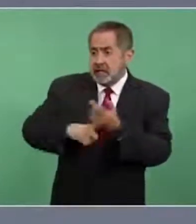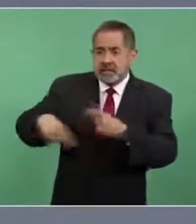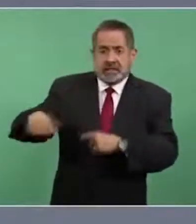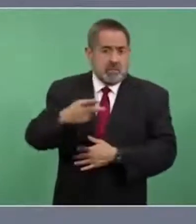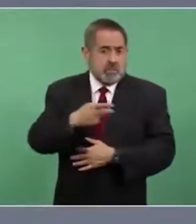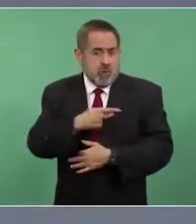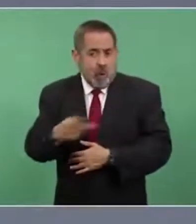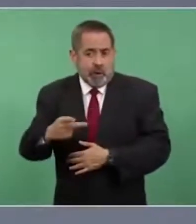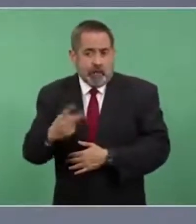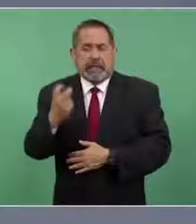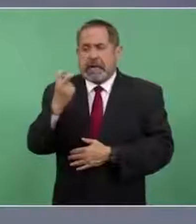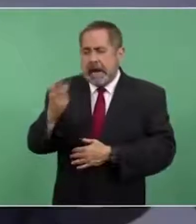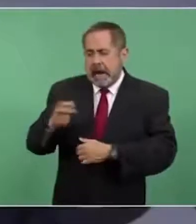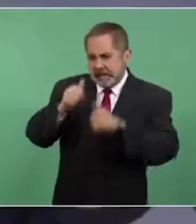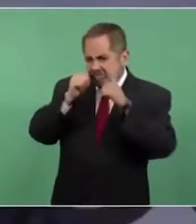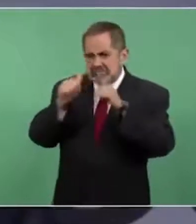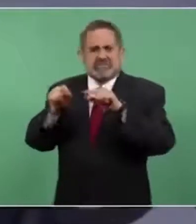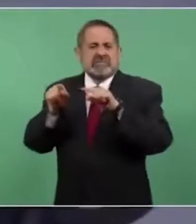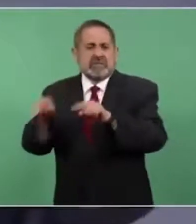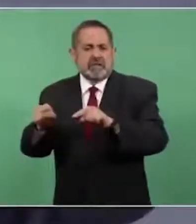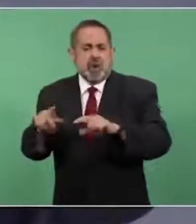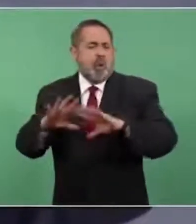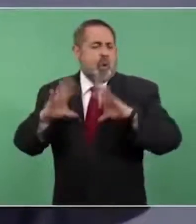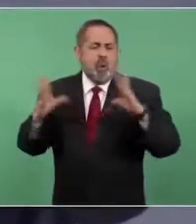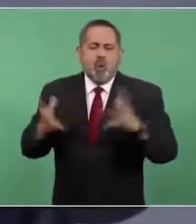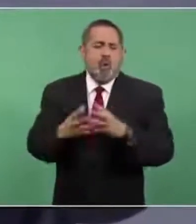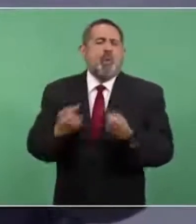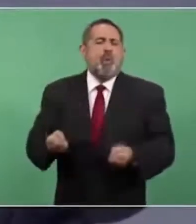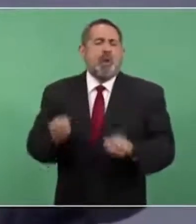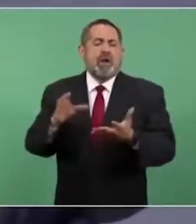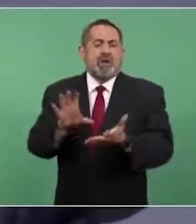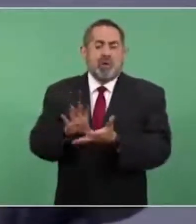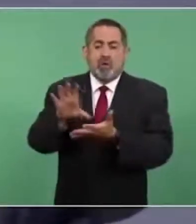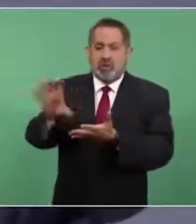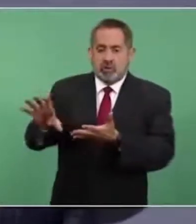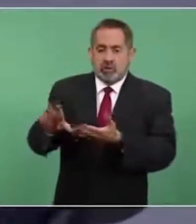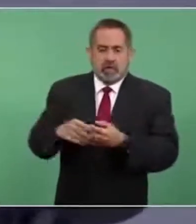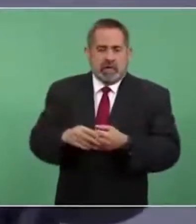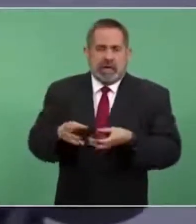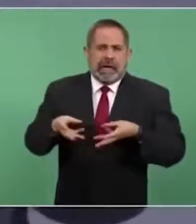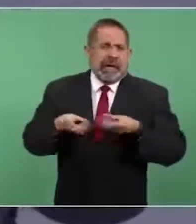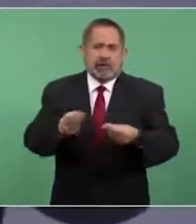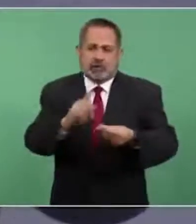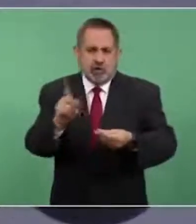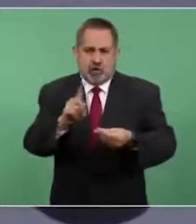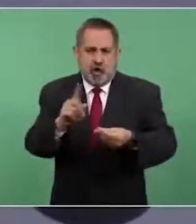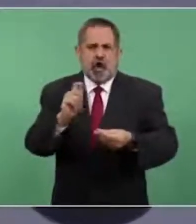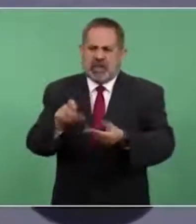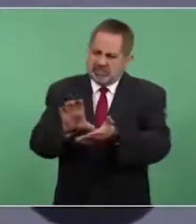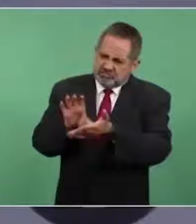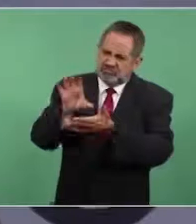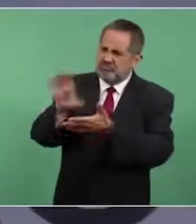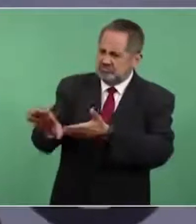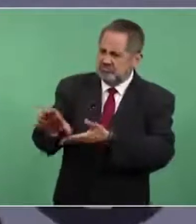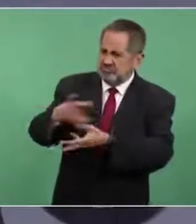económicos y se invierten en ellas porque no es un gasto, es una